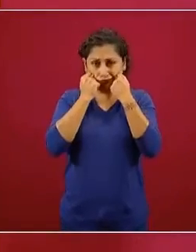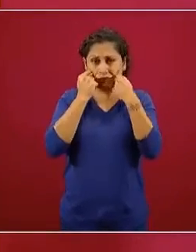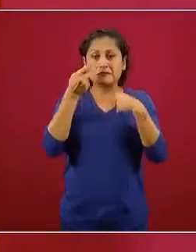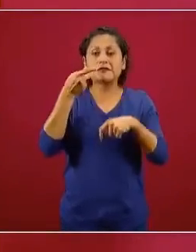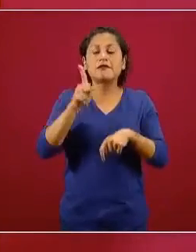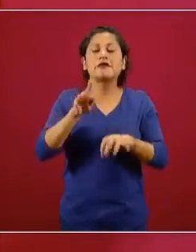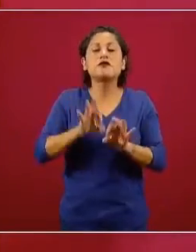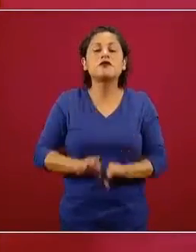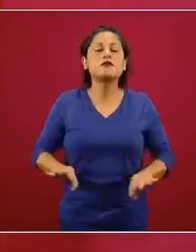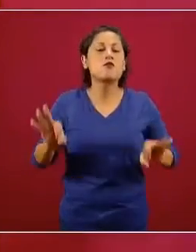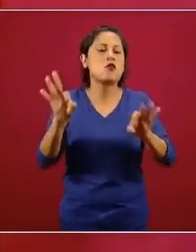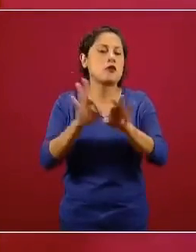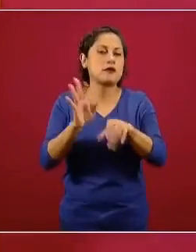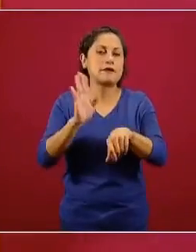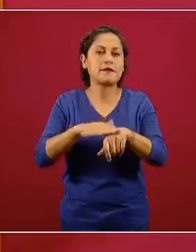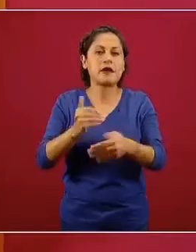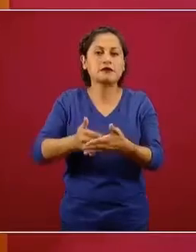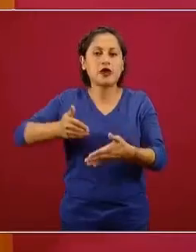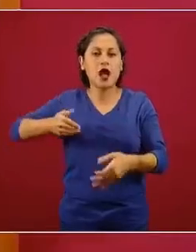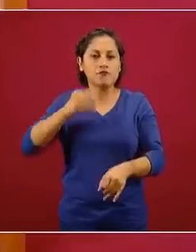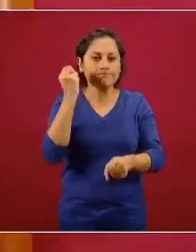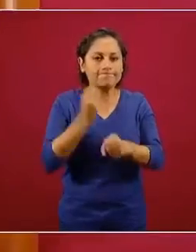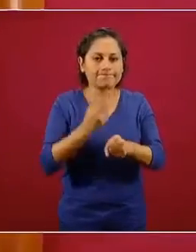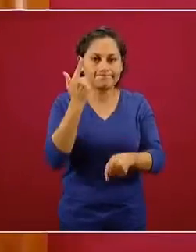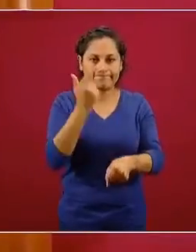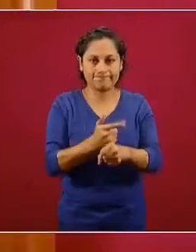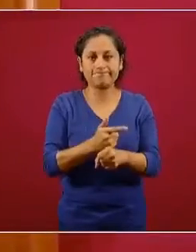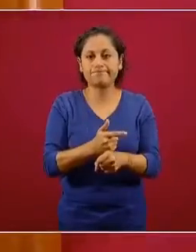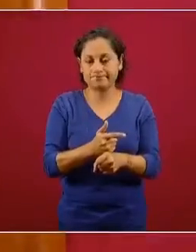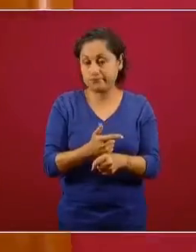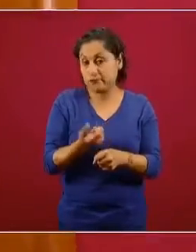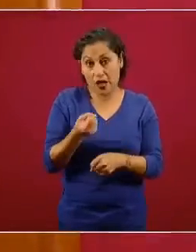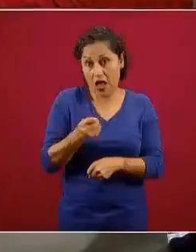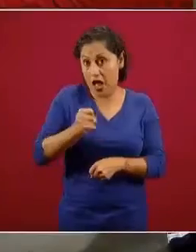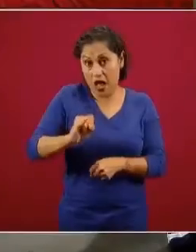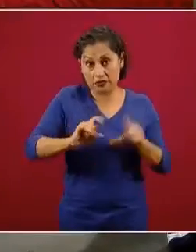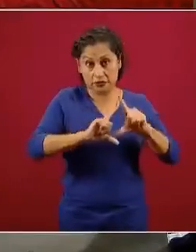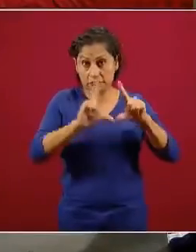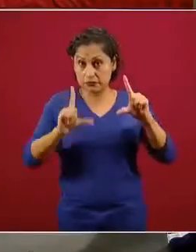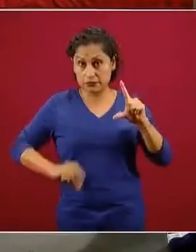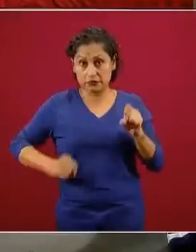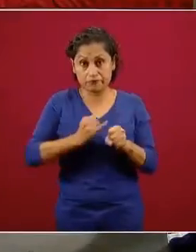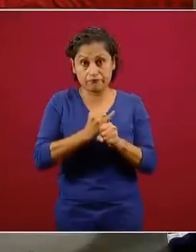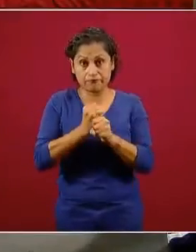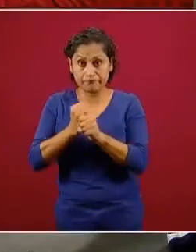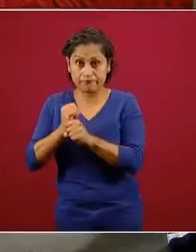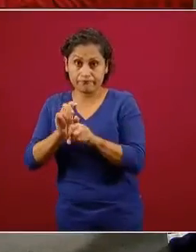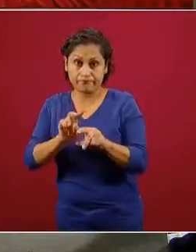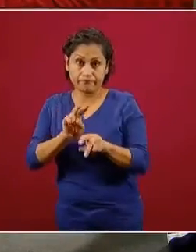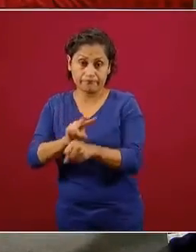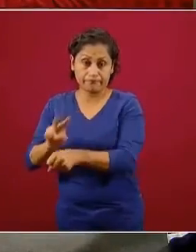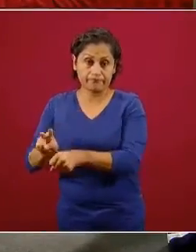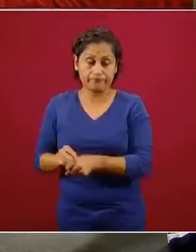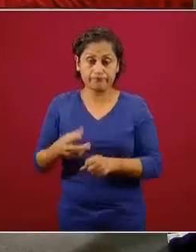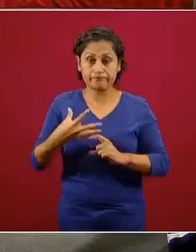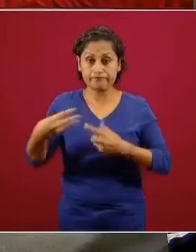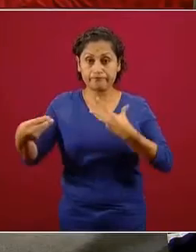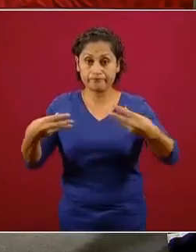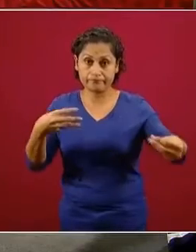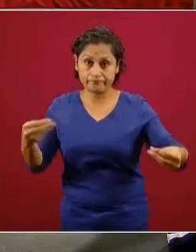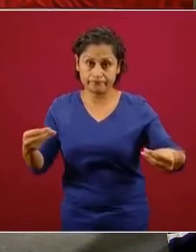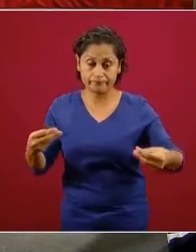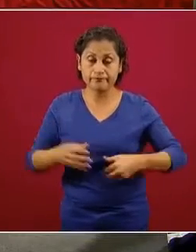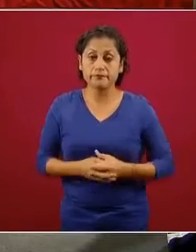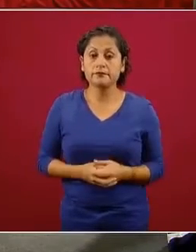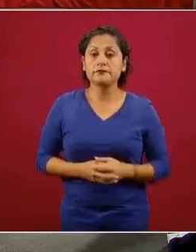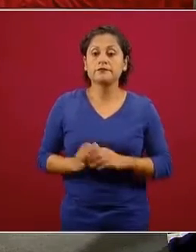prontitud. Así funciona la vigilancia epidemiológica en México. La siguiente. Aquí